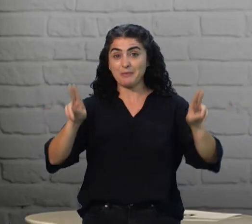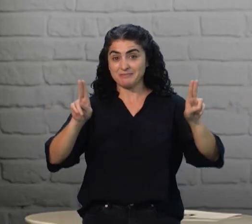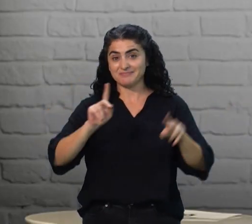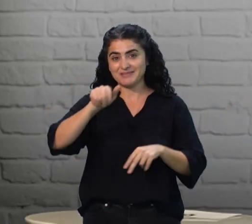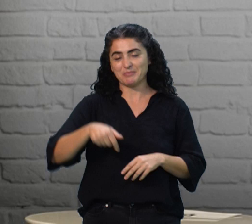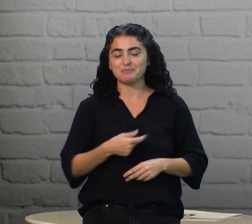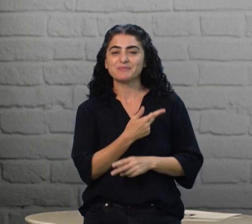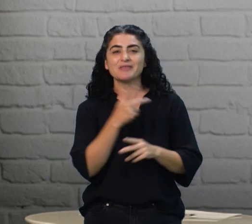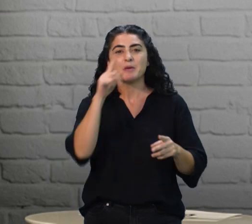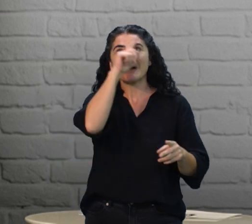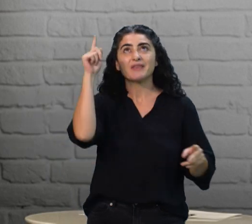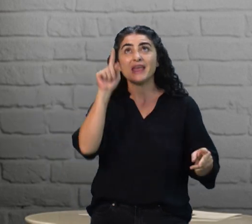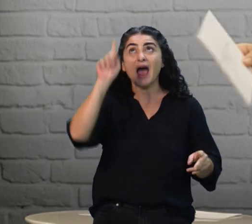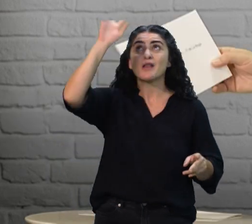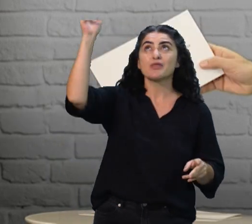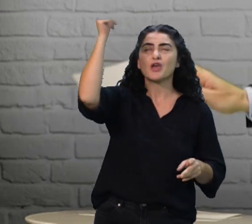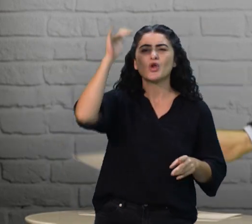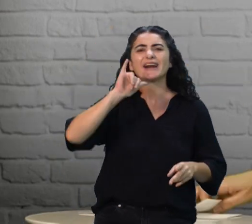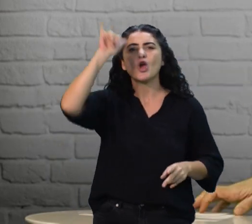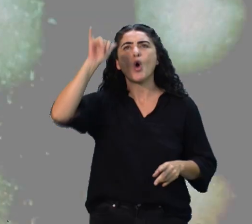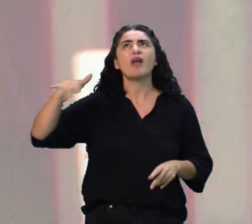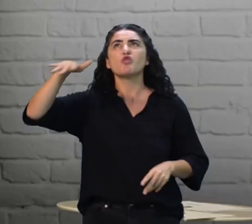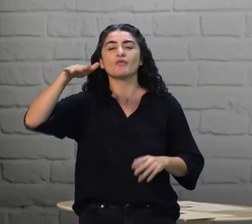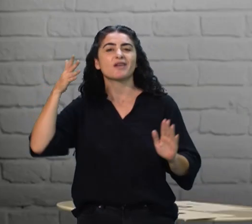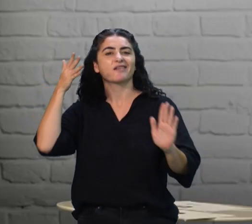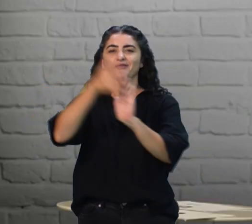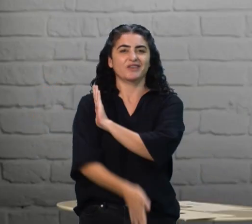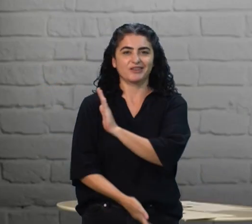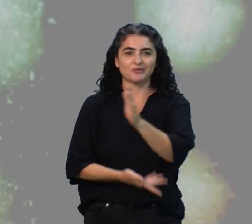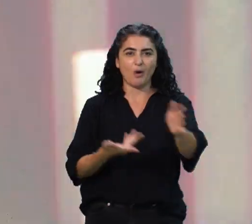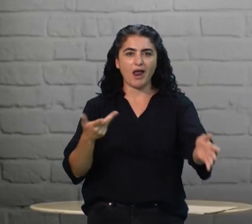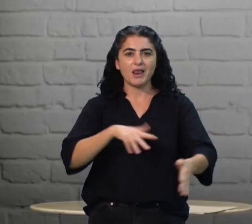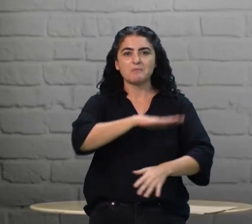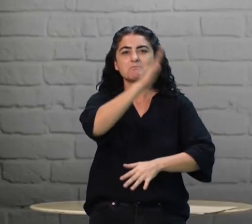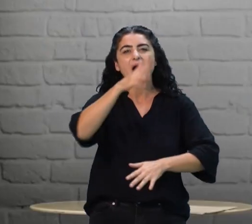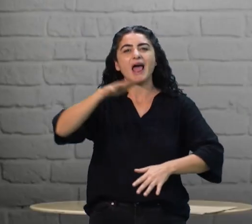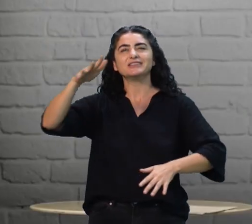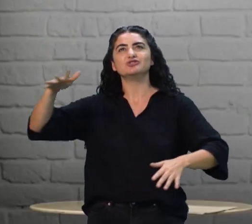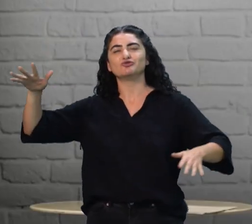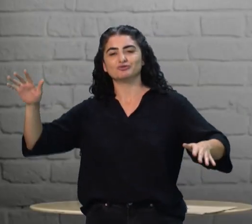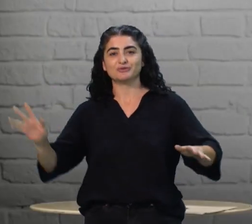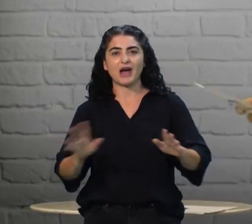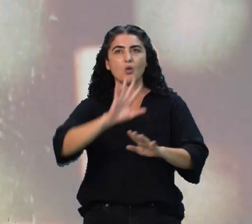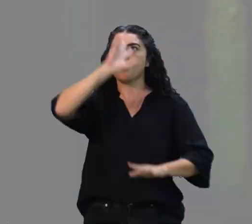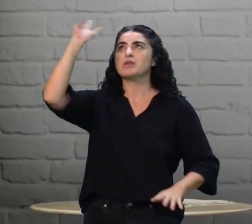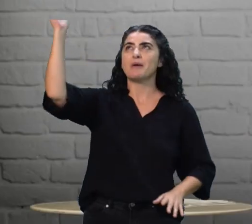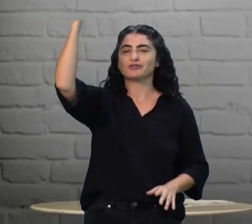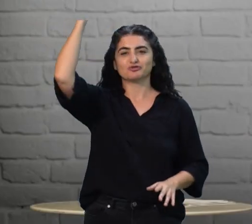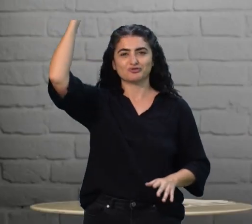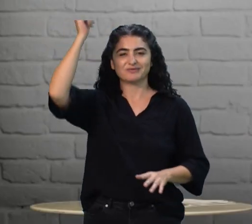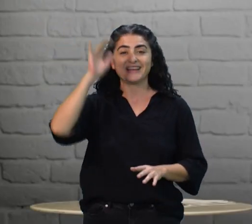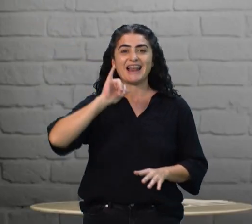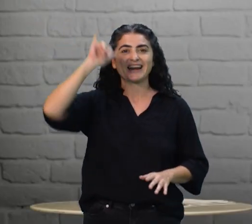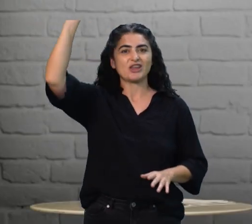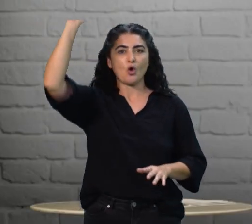y de La Rioja dónde al infinito al paraíso pues al Universo de La Rioja al